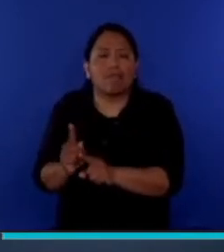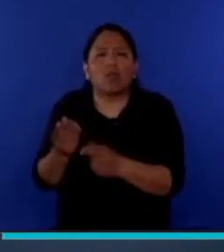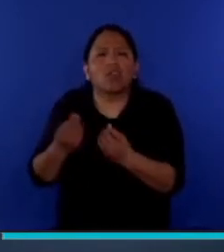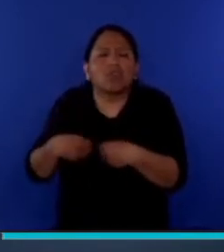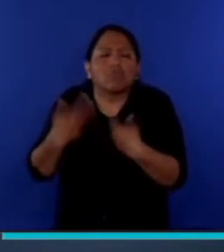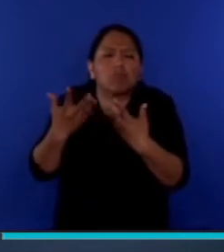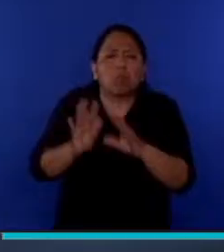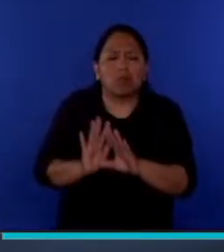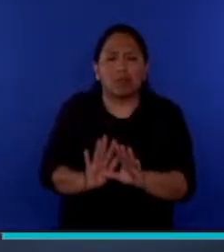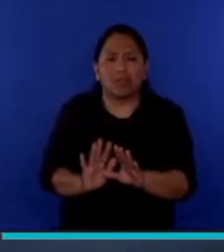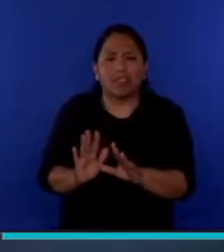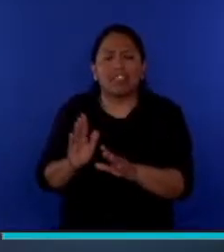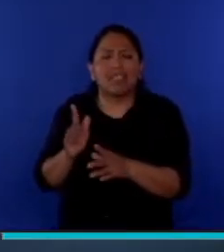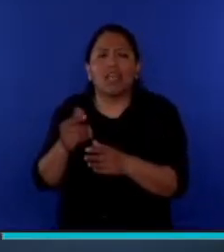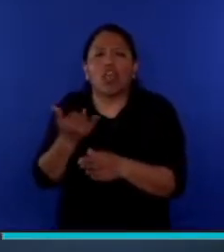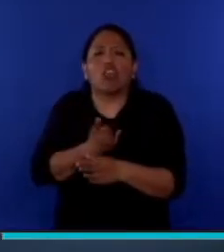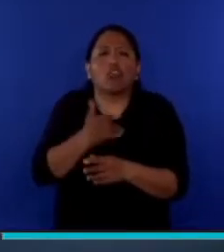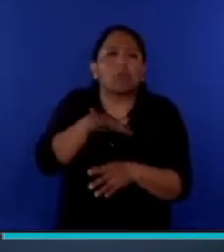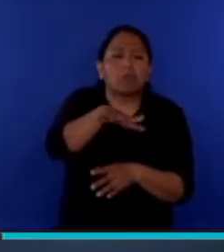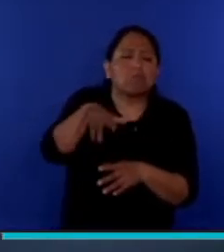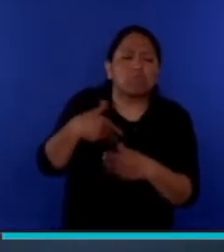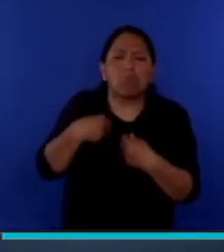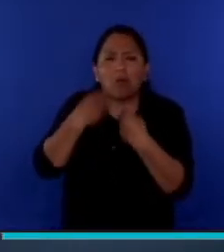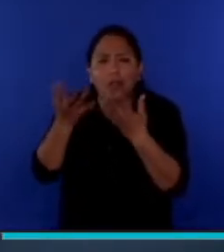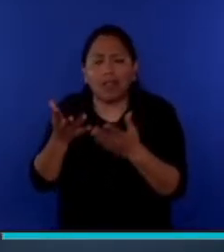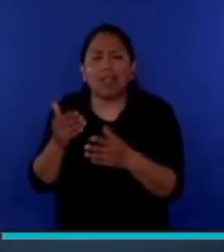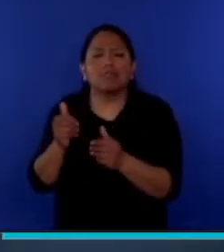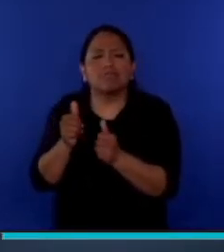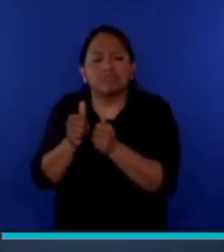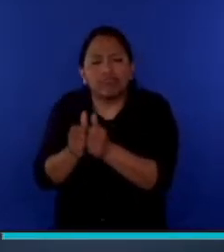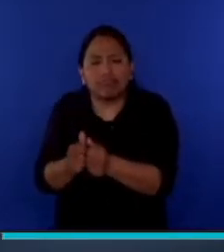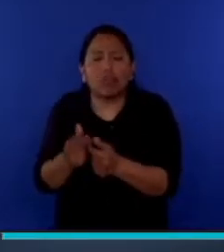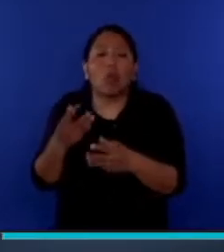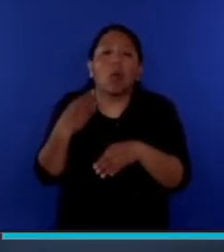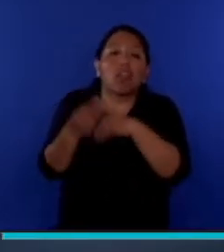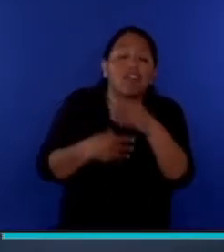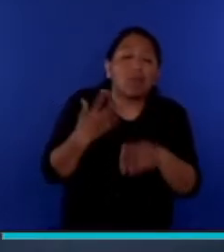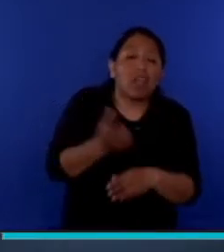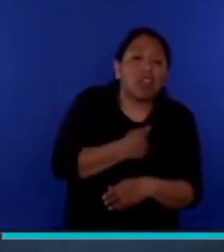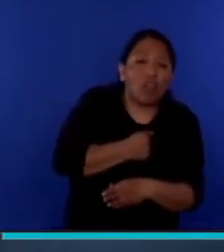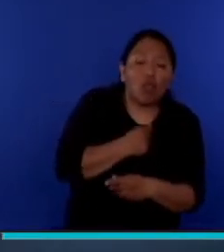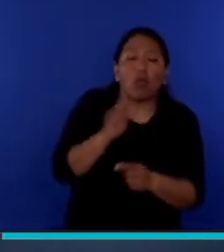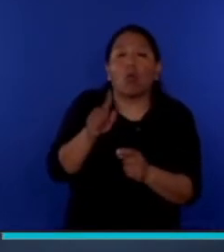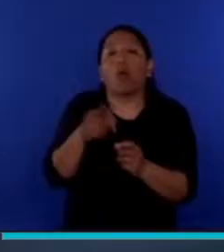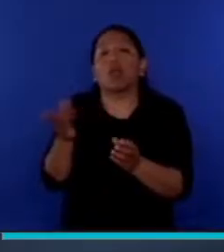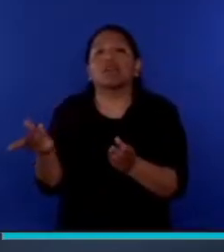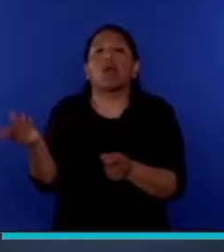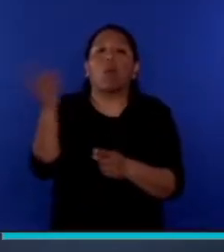lo que pase, estés donde estés, o hayas encontrado una familia que te adopte o hayas vuelto con tu